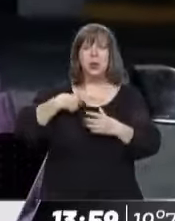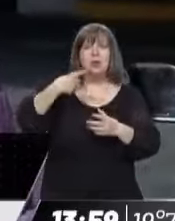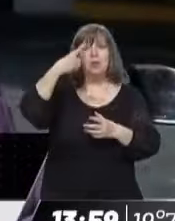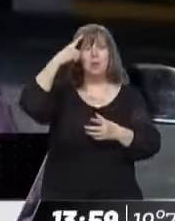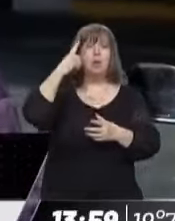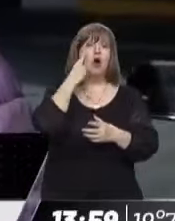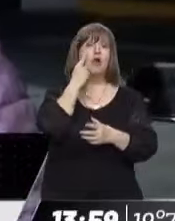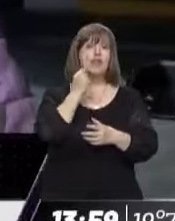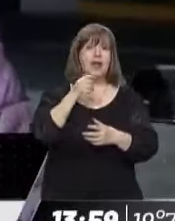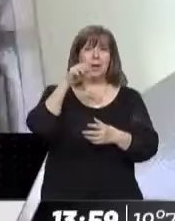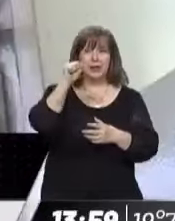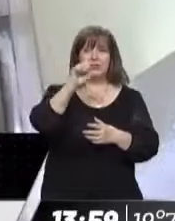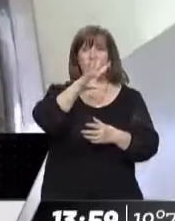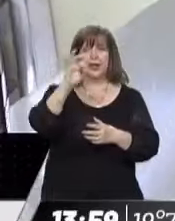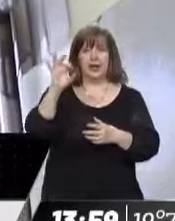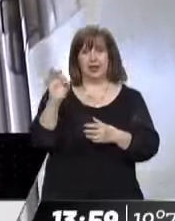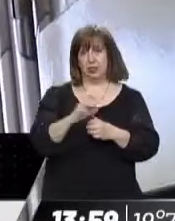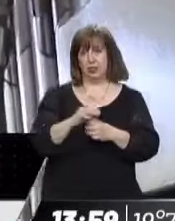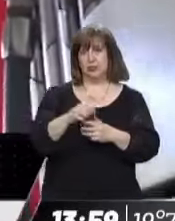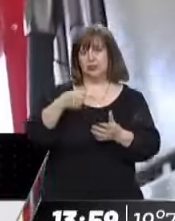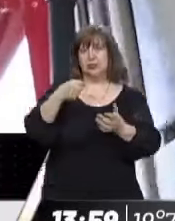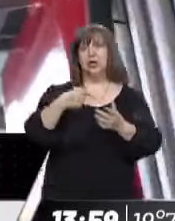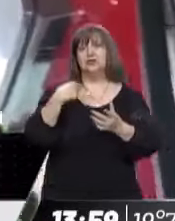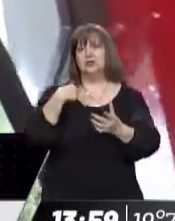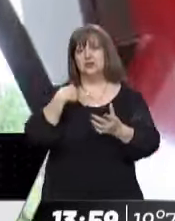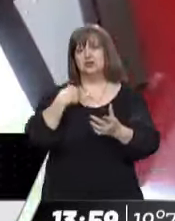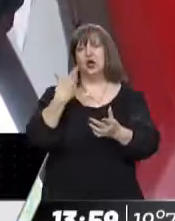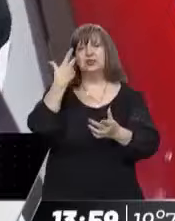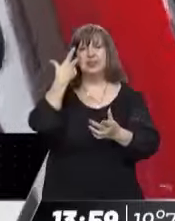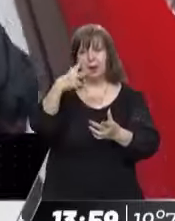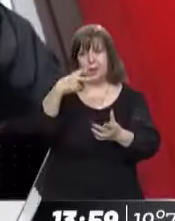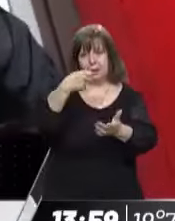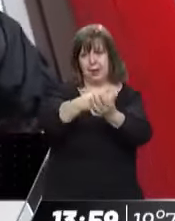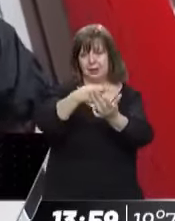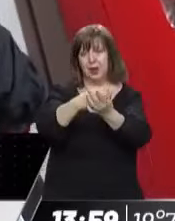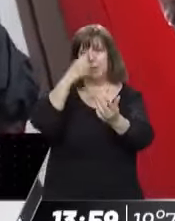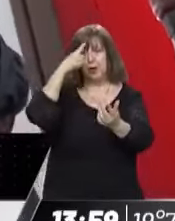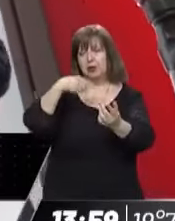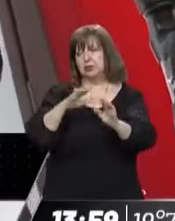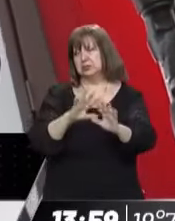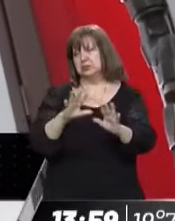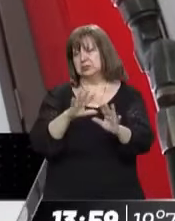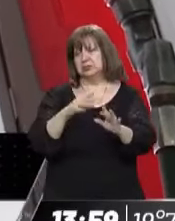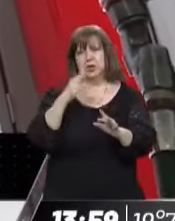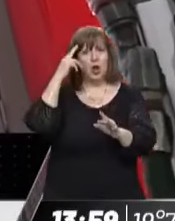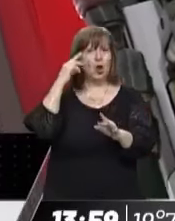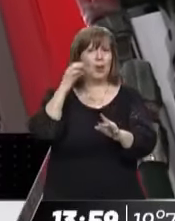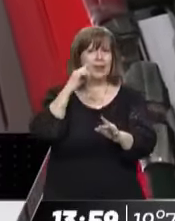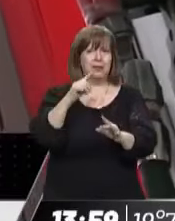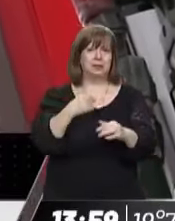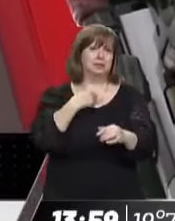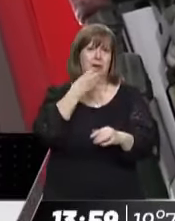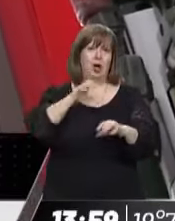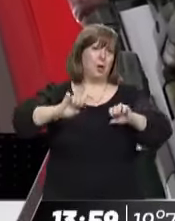día. Mirá, yo tengo auto y lo tengo parado por ese mismo motivo. Me tengo que gastar 3.000 pesos diarios y son 100.000 pesos al mes, son 90 lucas. Voy a